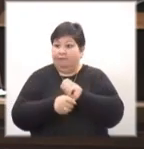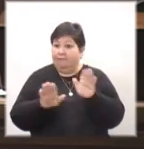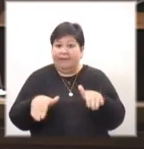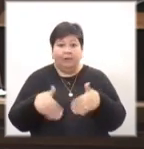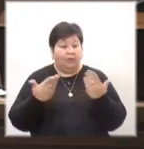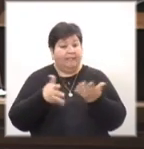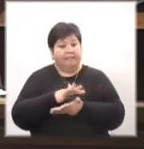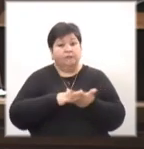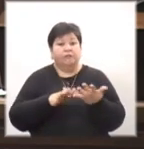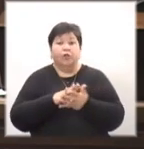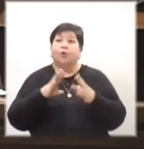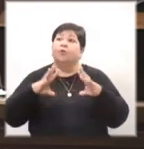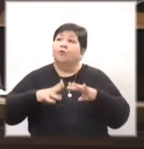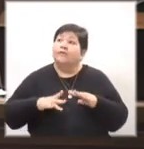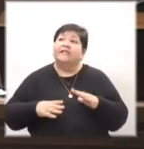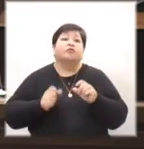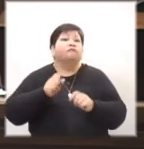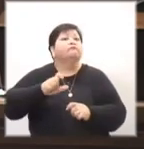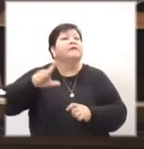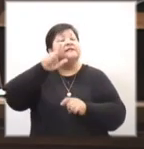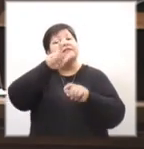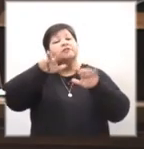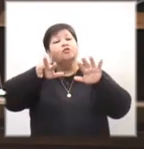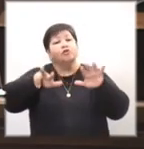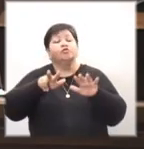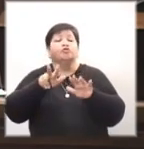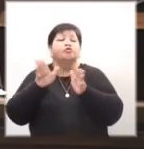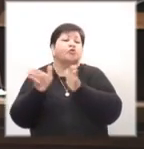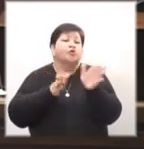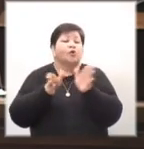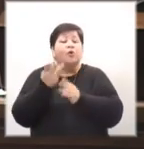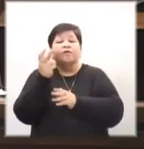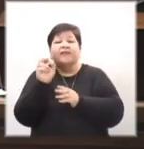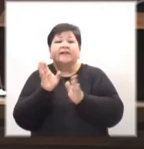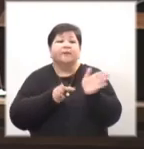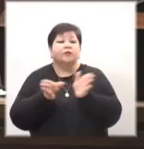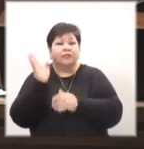la jubilación crece entre un 18% y un 20%.